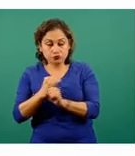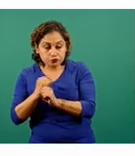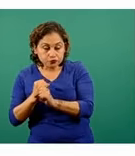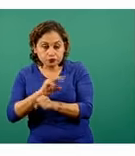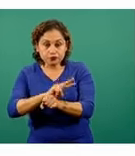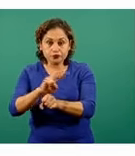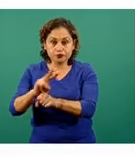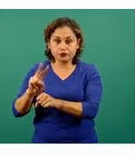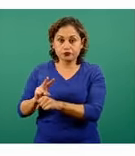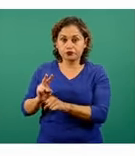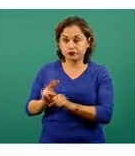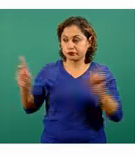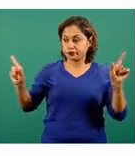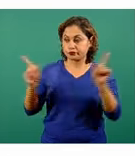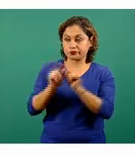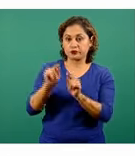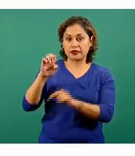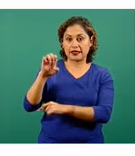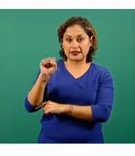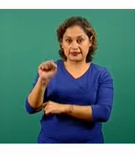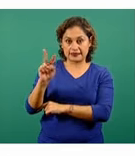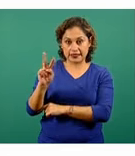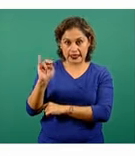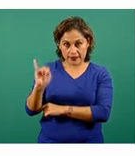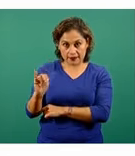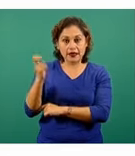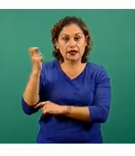ESAVIS, ha notificado la ocurrencia de